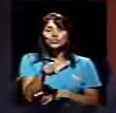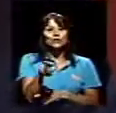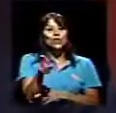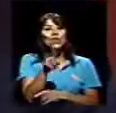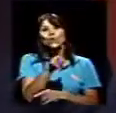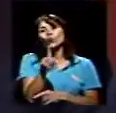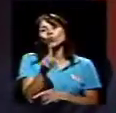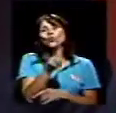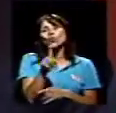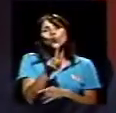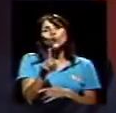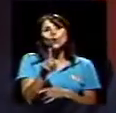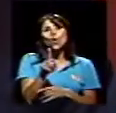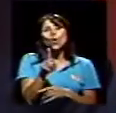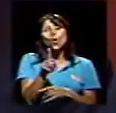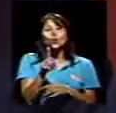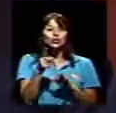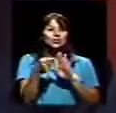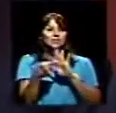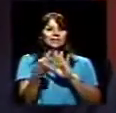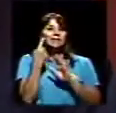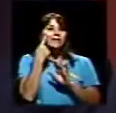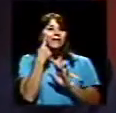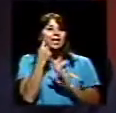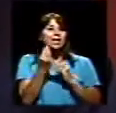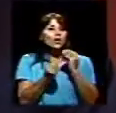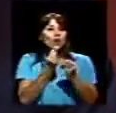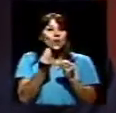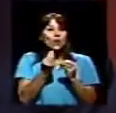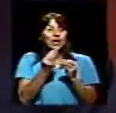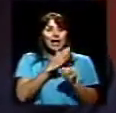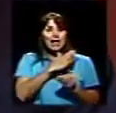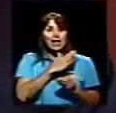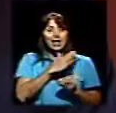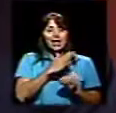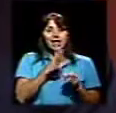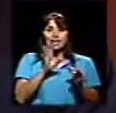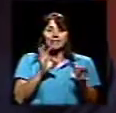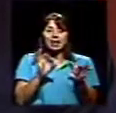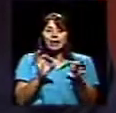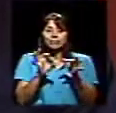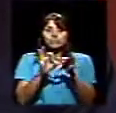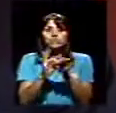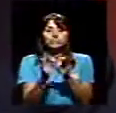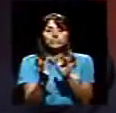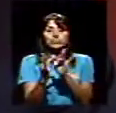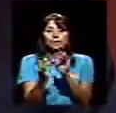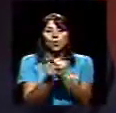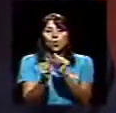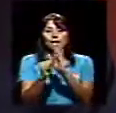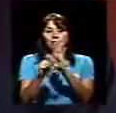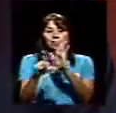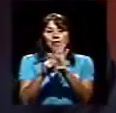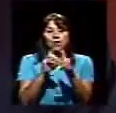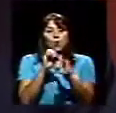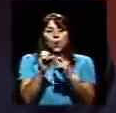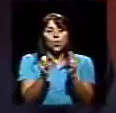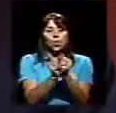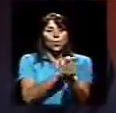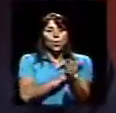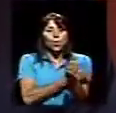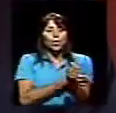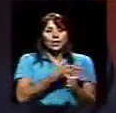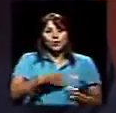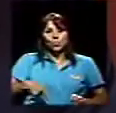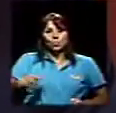con la integración legislativa o inclusive la del Poder Ejecutivo. De manera que esa es una realidad totalmente distinta en